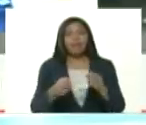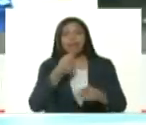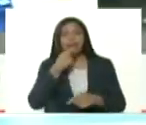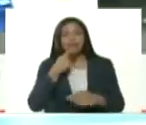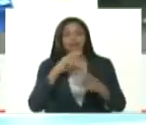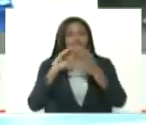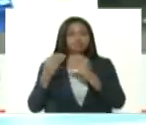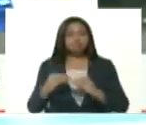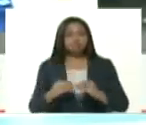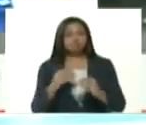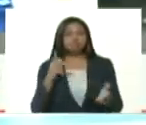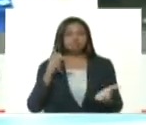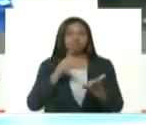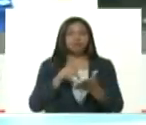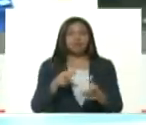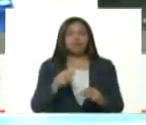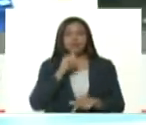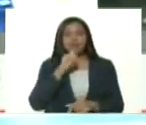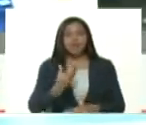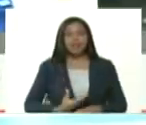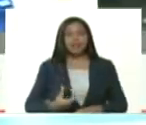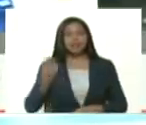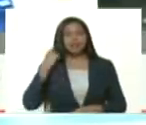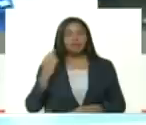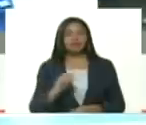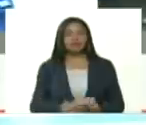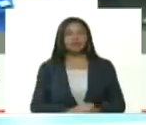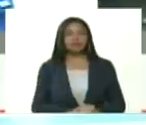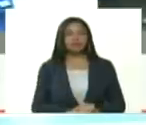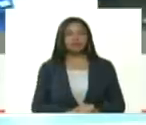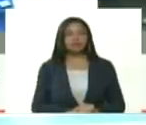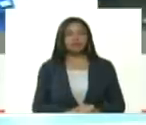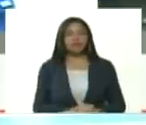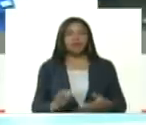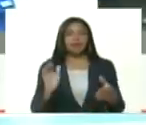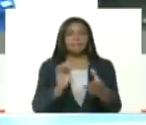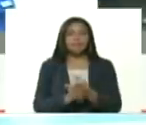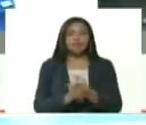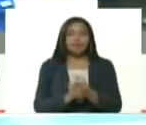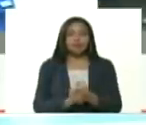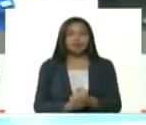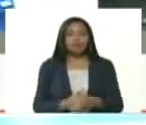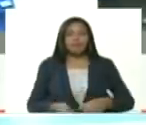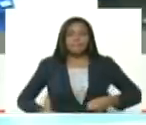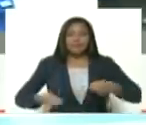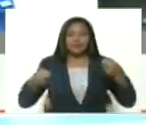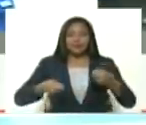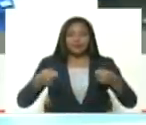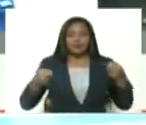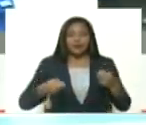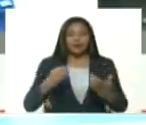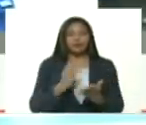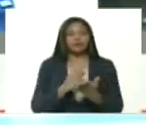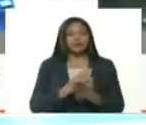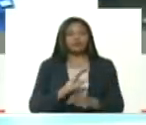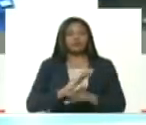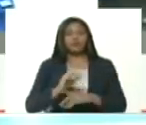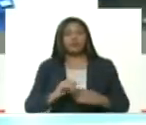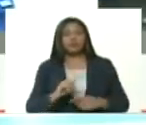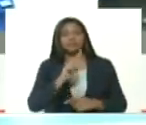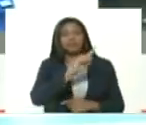bello. Allá está la alcaldesa Erika Faría, compañera. Ese mercado de Catia protege